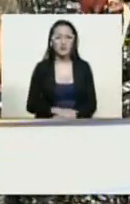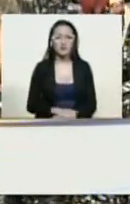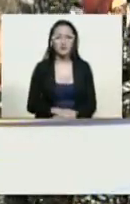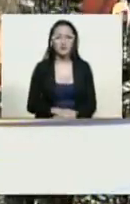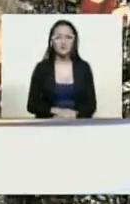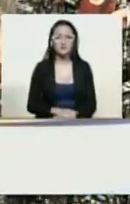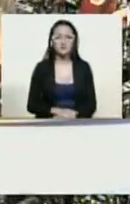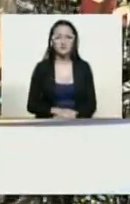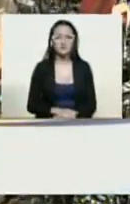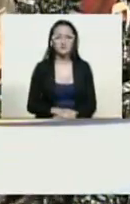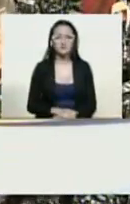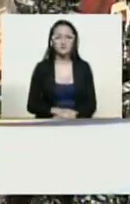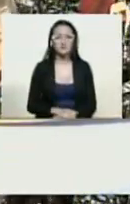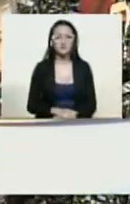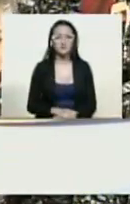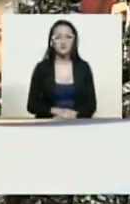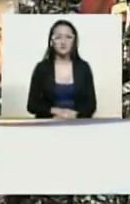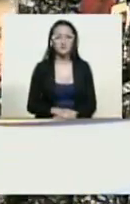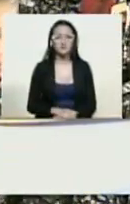¿Cierto?